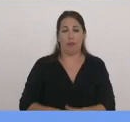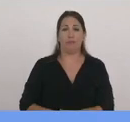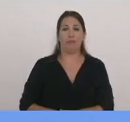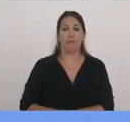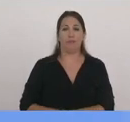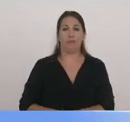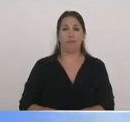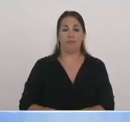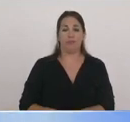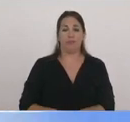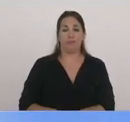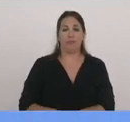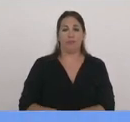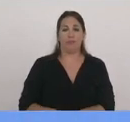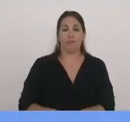mío.